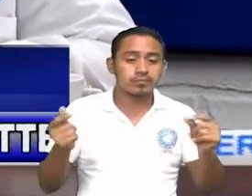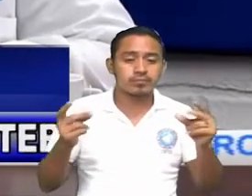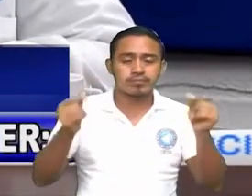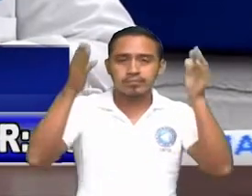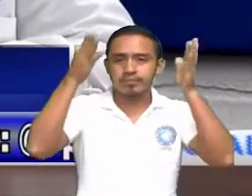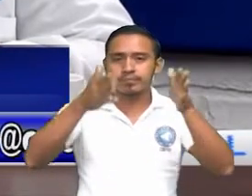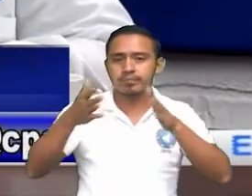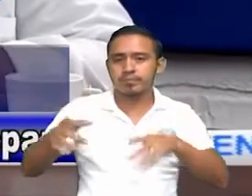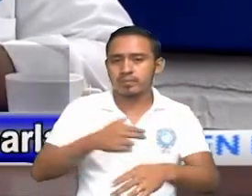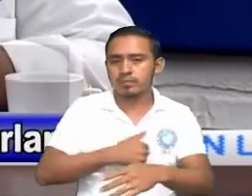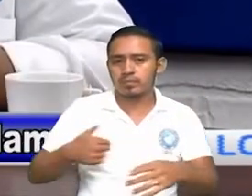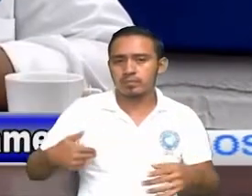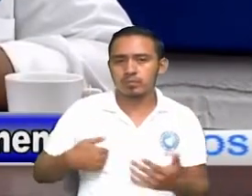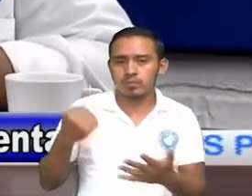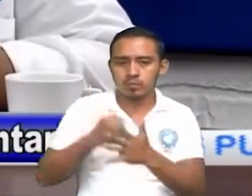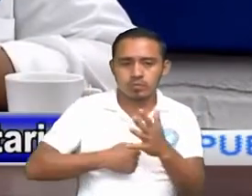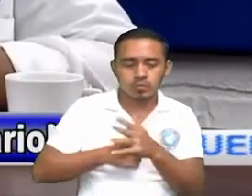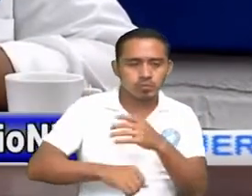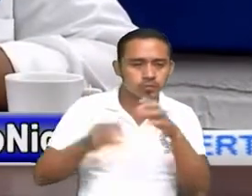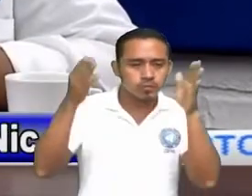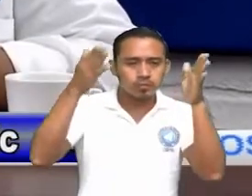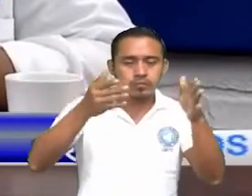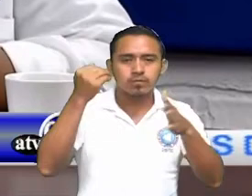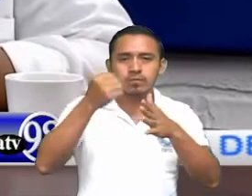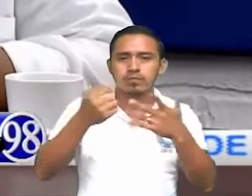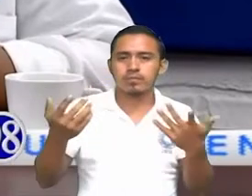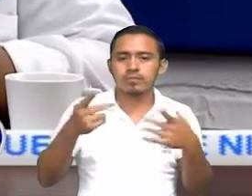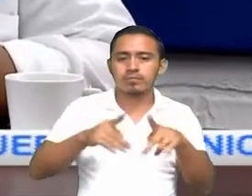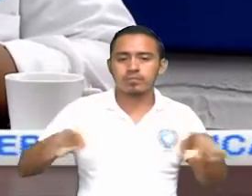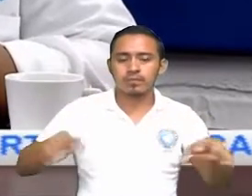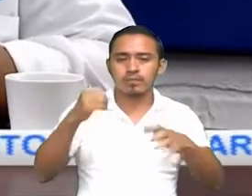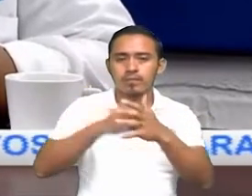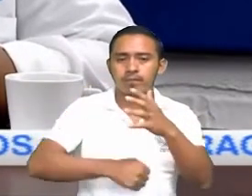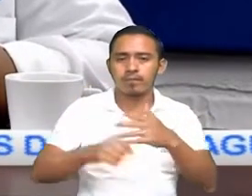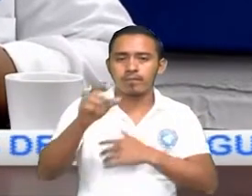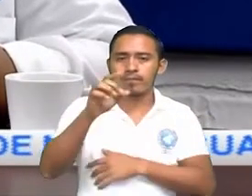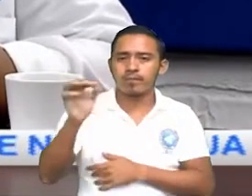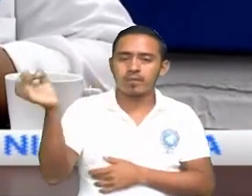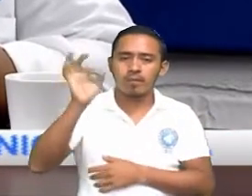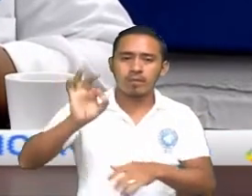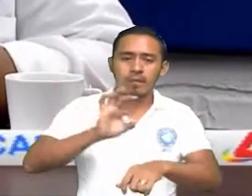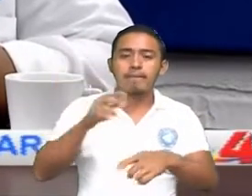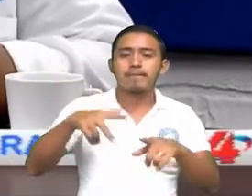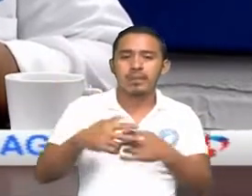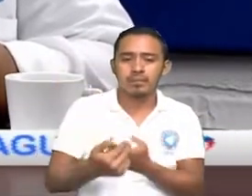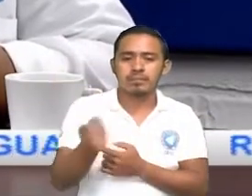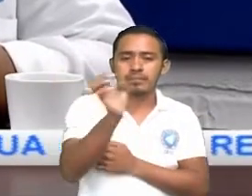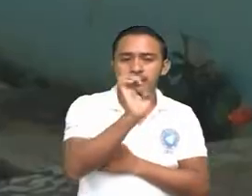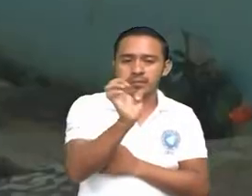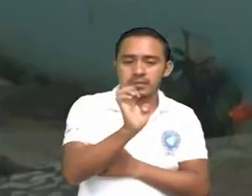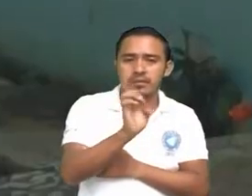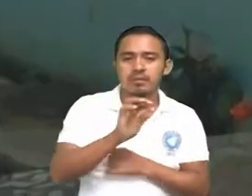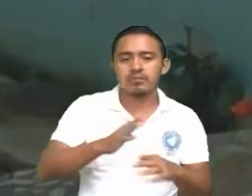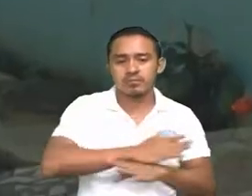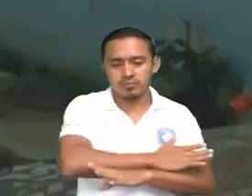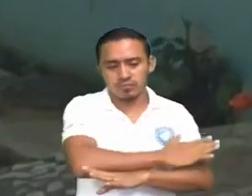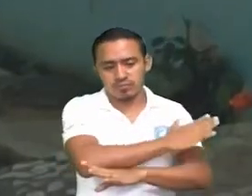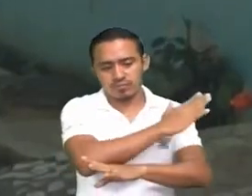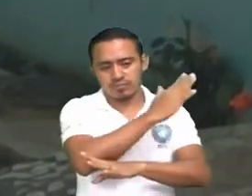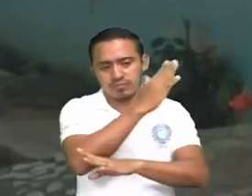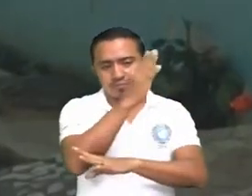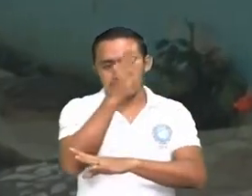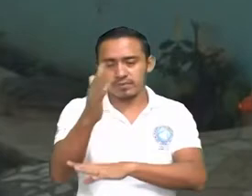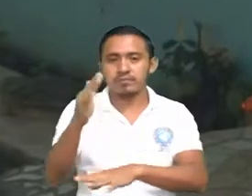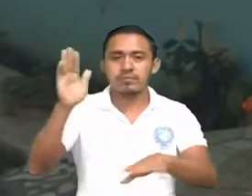para desarrollar una intensificación del plan de lucha antiepidémica que nosotros lo iniciamos desde enero, pero que se ve intensificado a partir